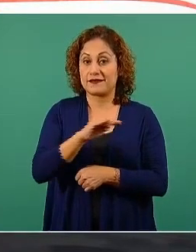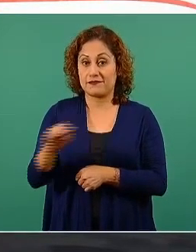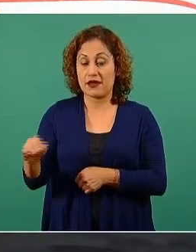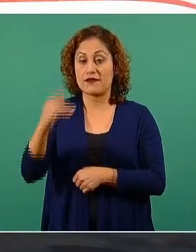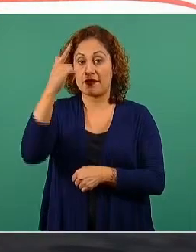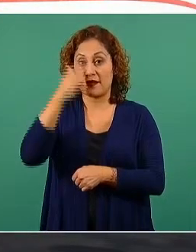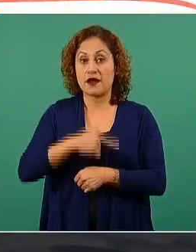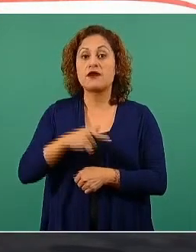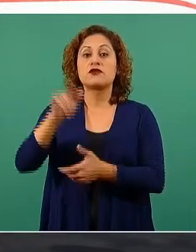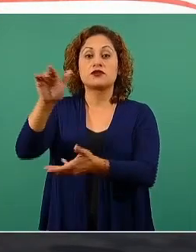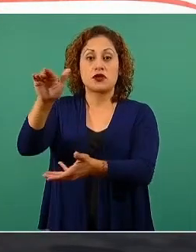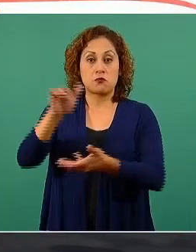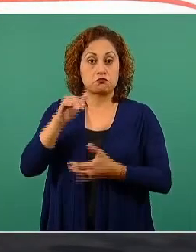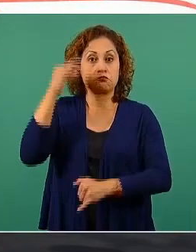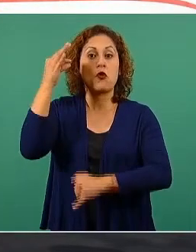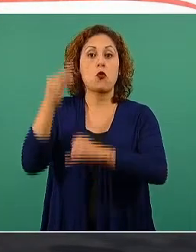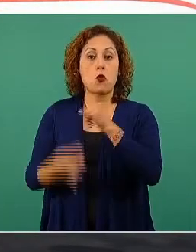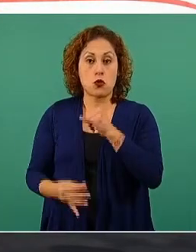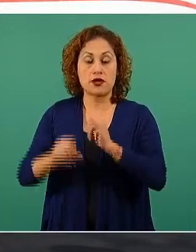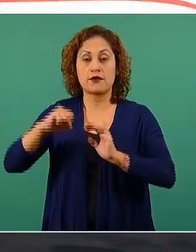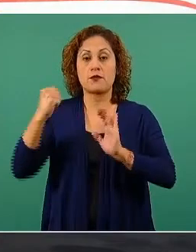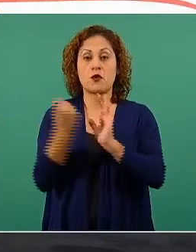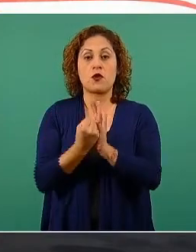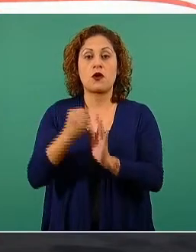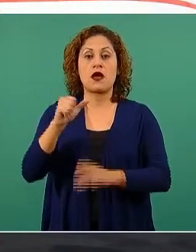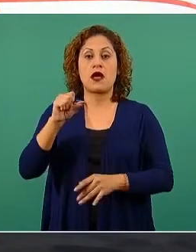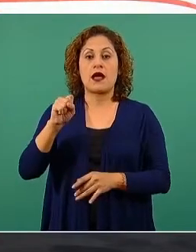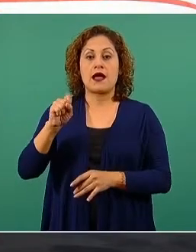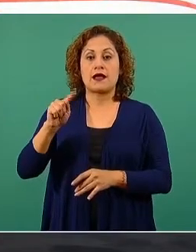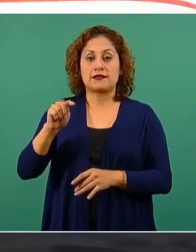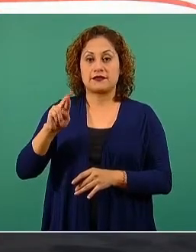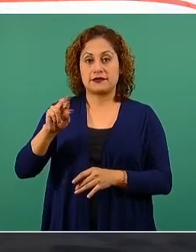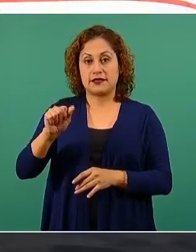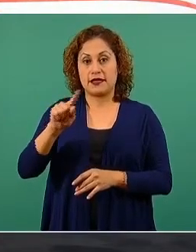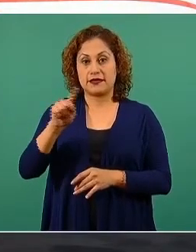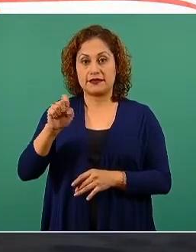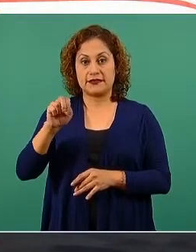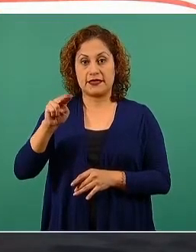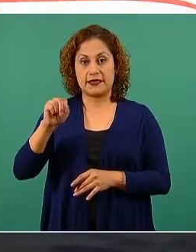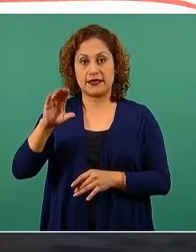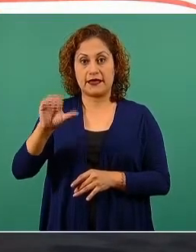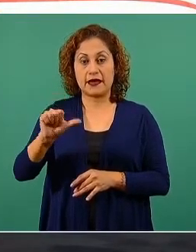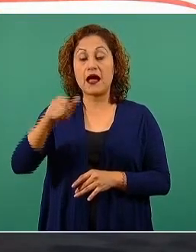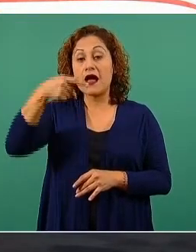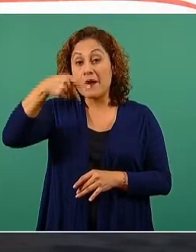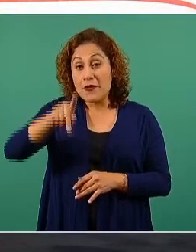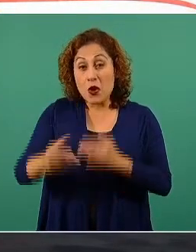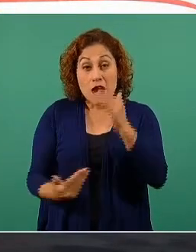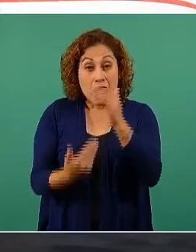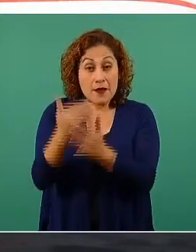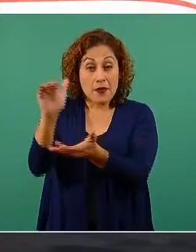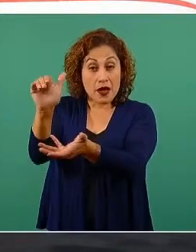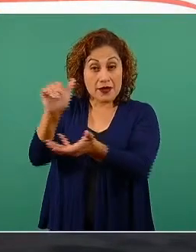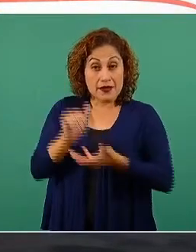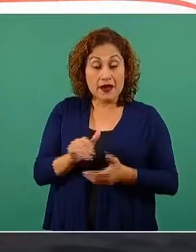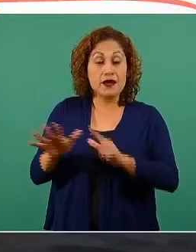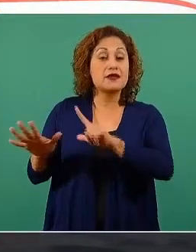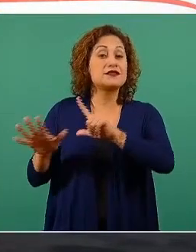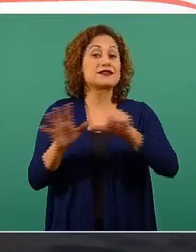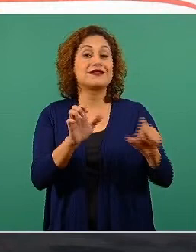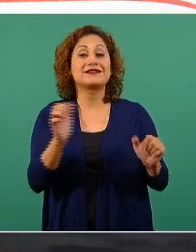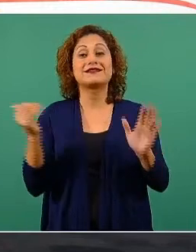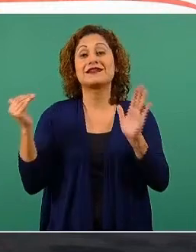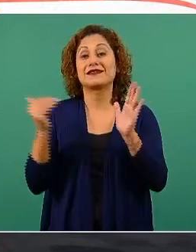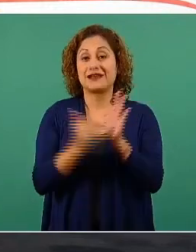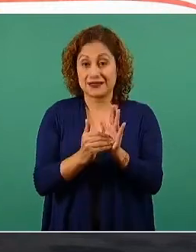el último embarque, el de la vacuna AstraZeneca. Pero ¿qué recibimos en la mañana? Recibimos casi 700,000 dosis de